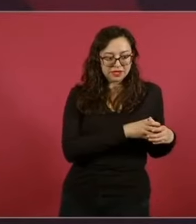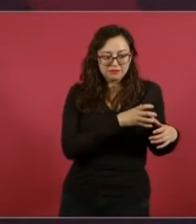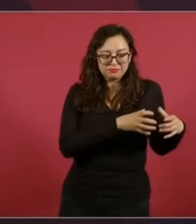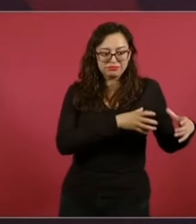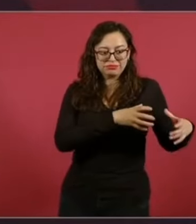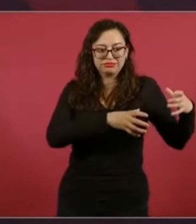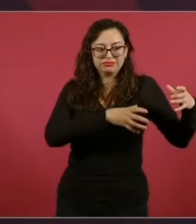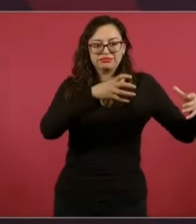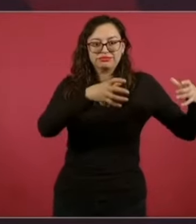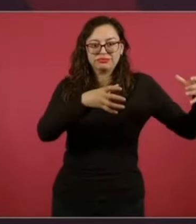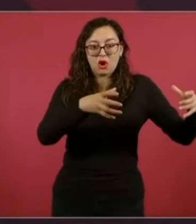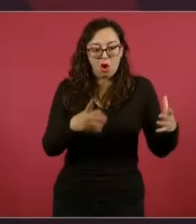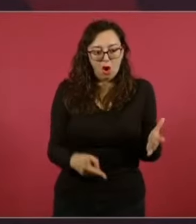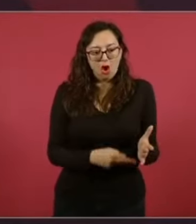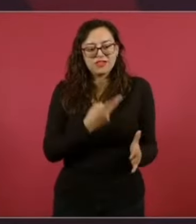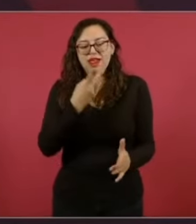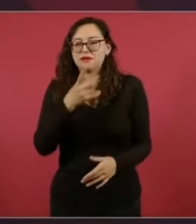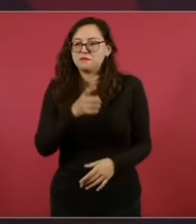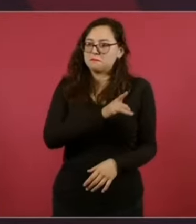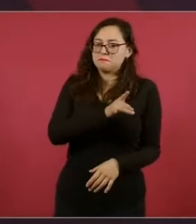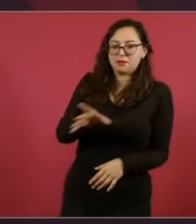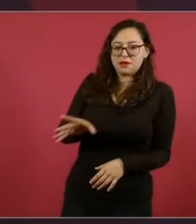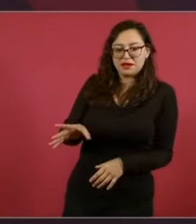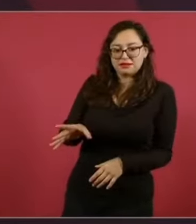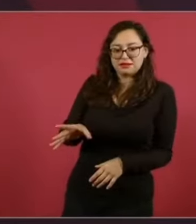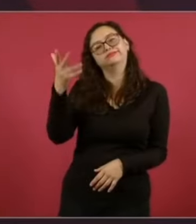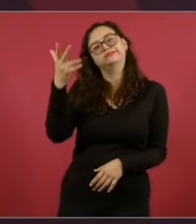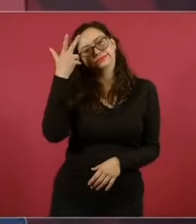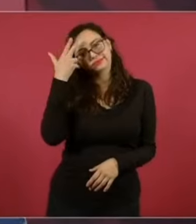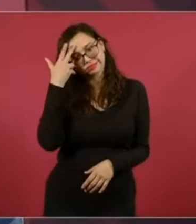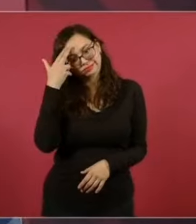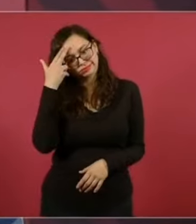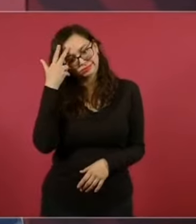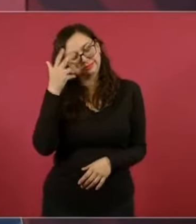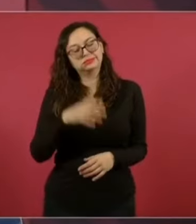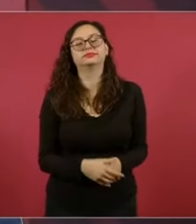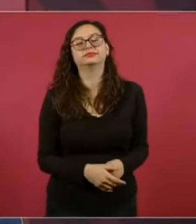retoñó con el porfiriato.